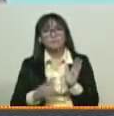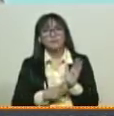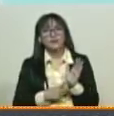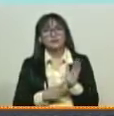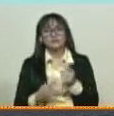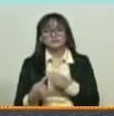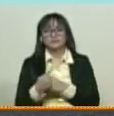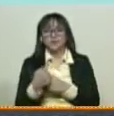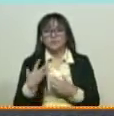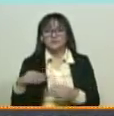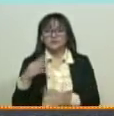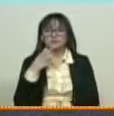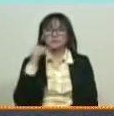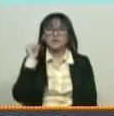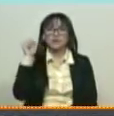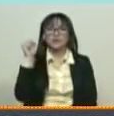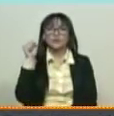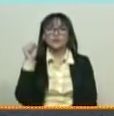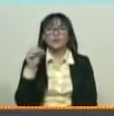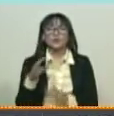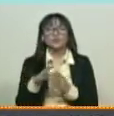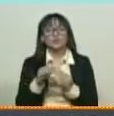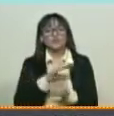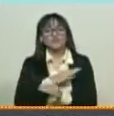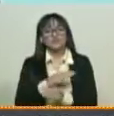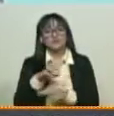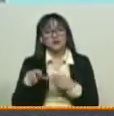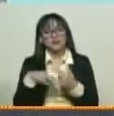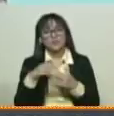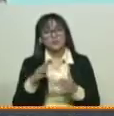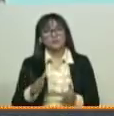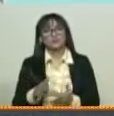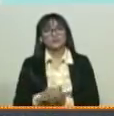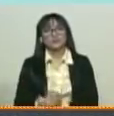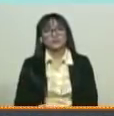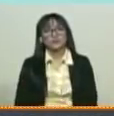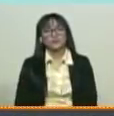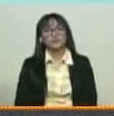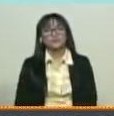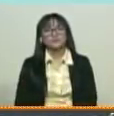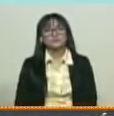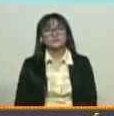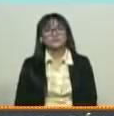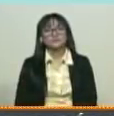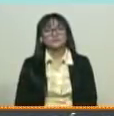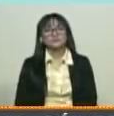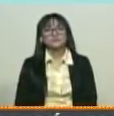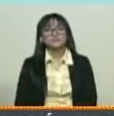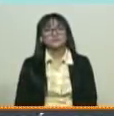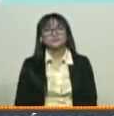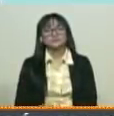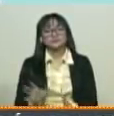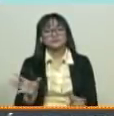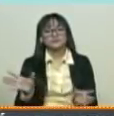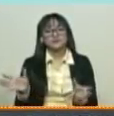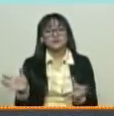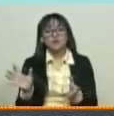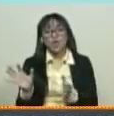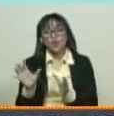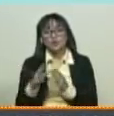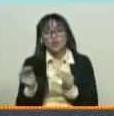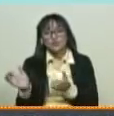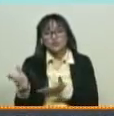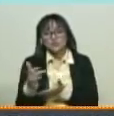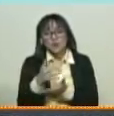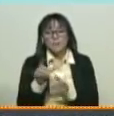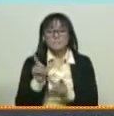el presidente Maduro, de todas las fuerzas de la Revolución Bolivariana, agrupadas en el Gran Polo Patriótico, en el